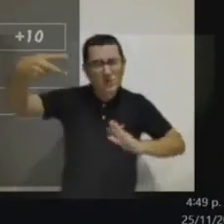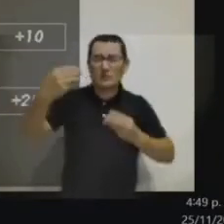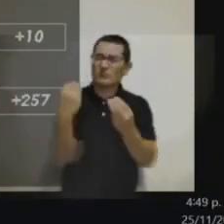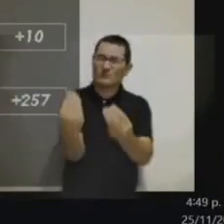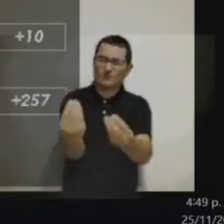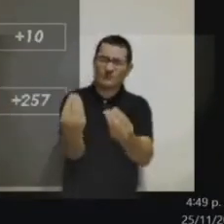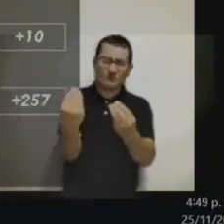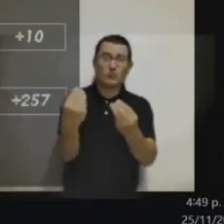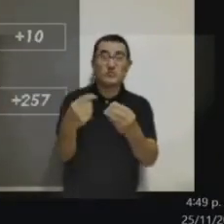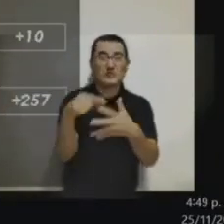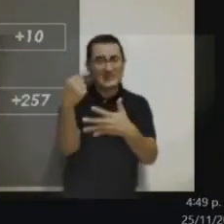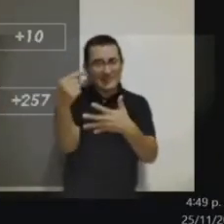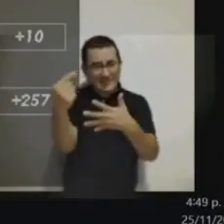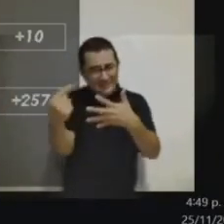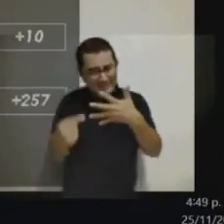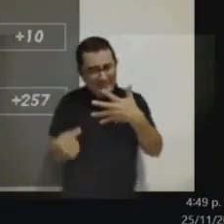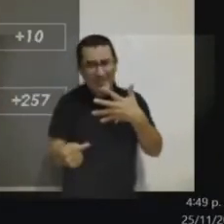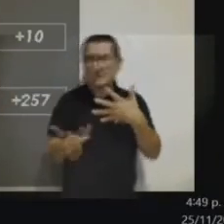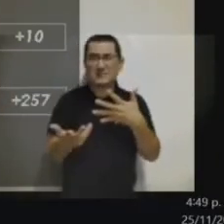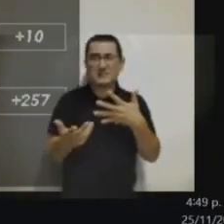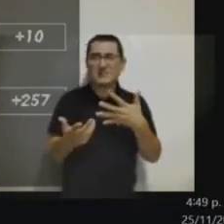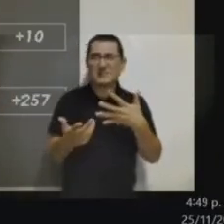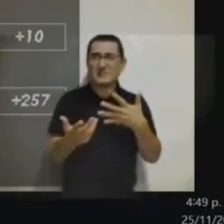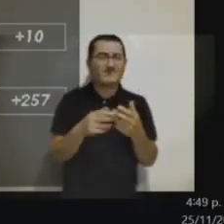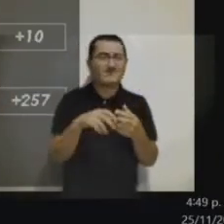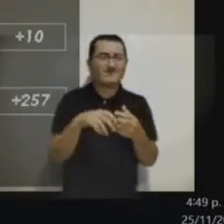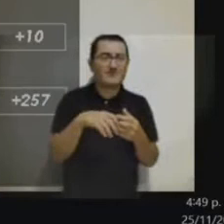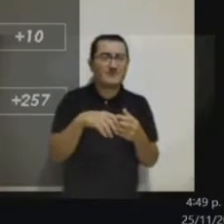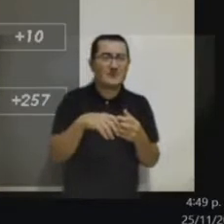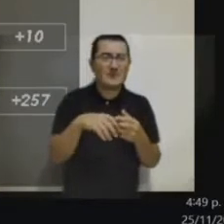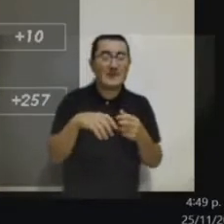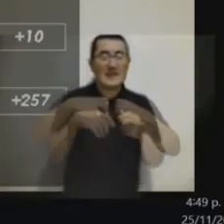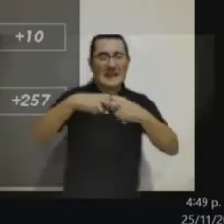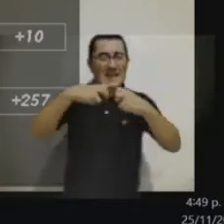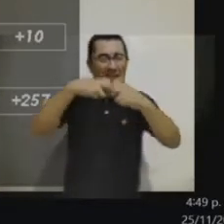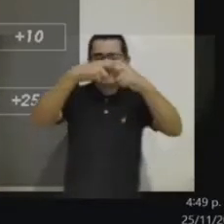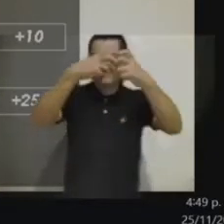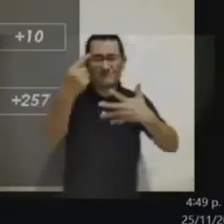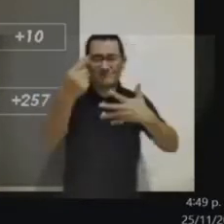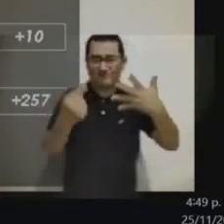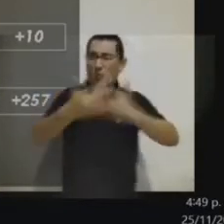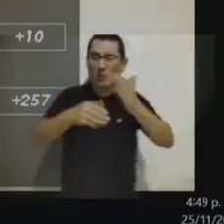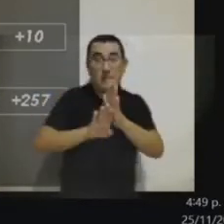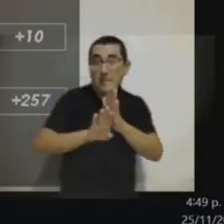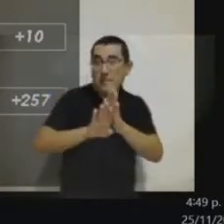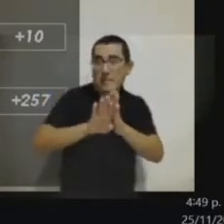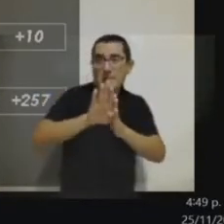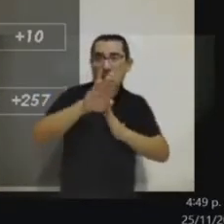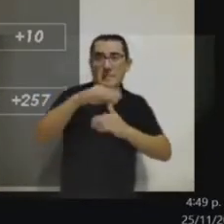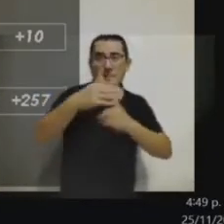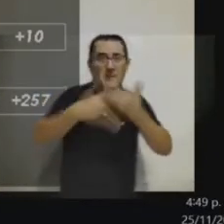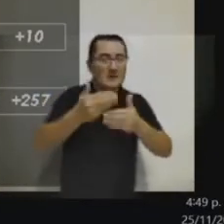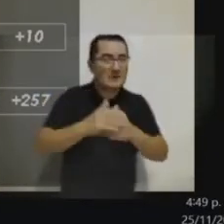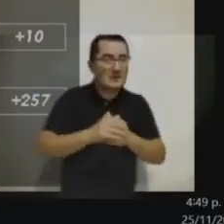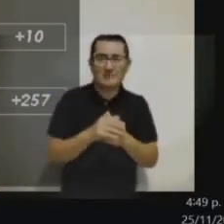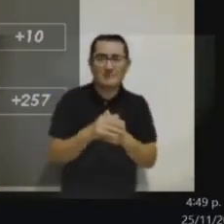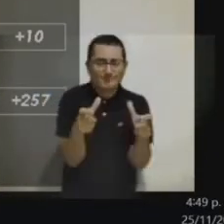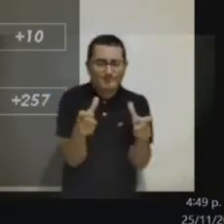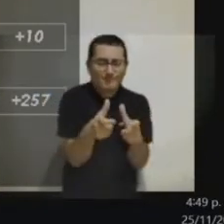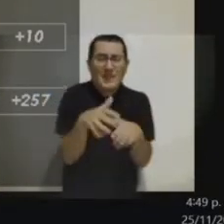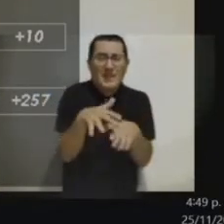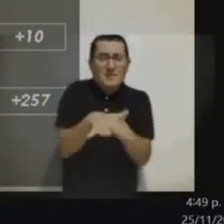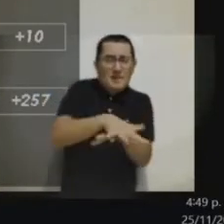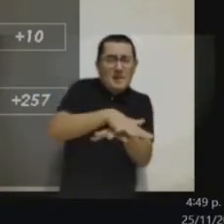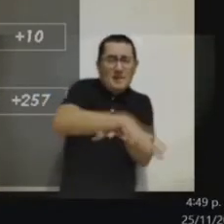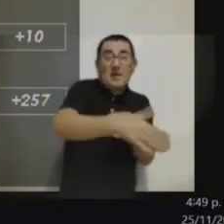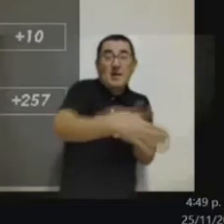en todo nivel, ya sea de los vehículos eléctricos, ya sea la medición avanzada, ya sea la integración de microredes, y que eso